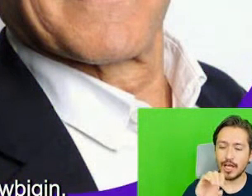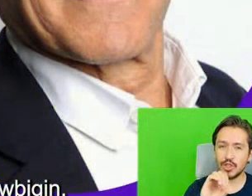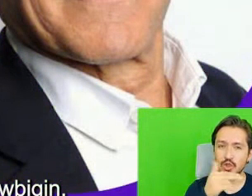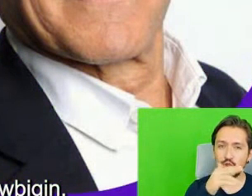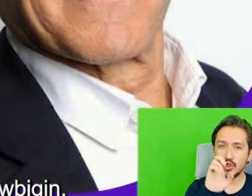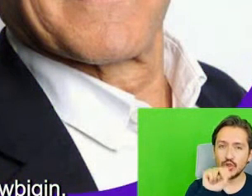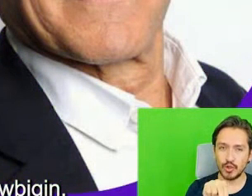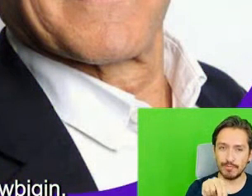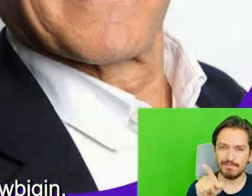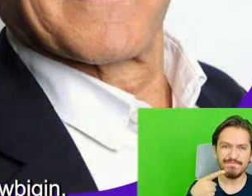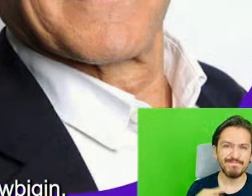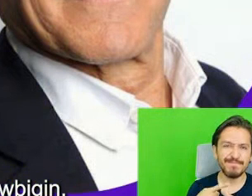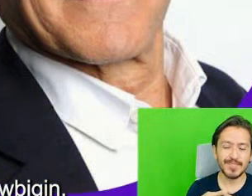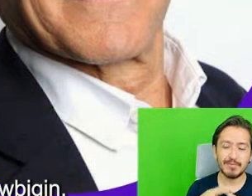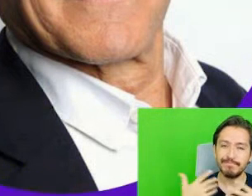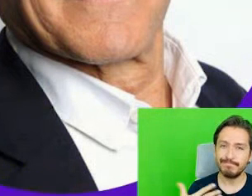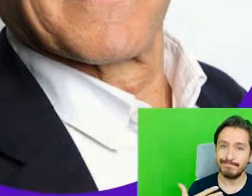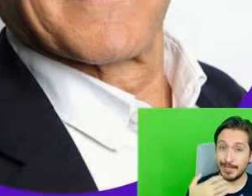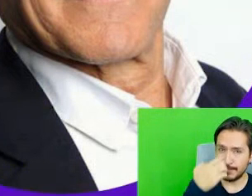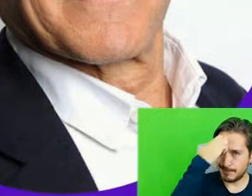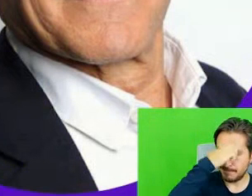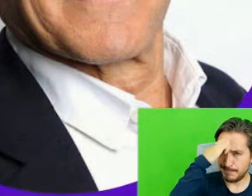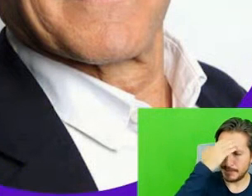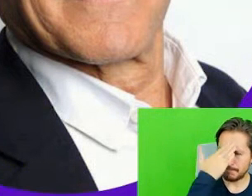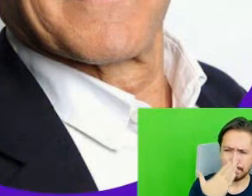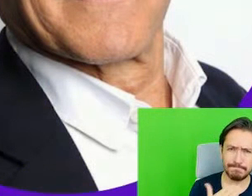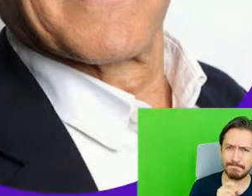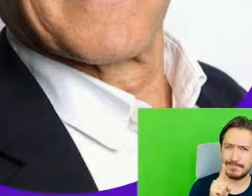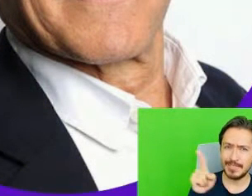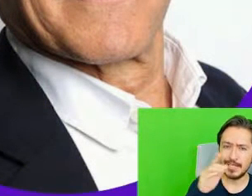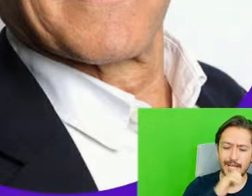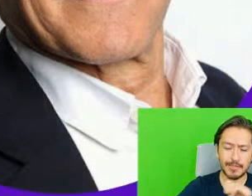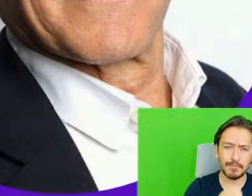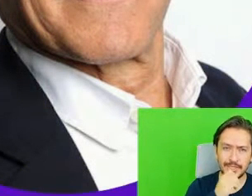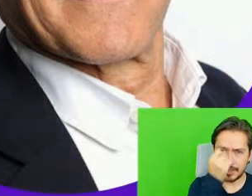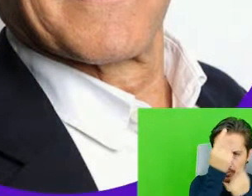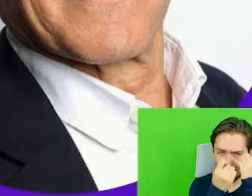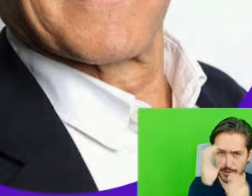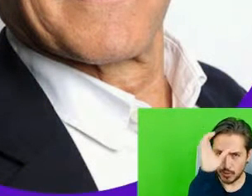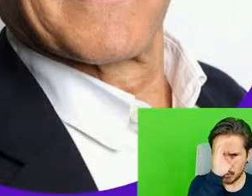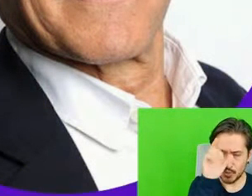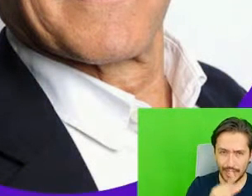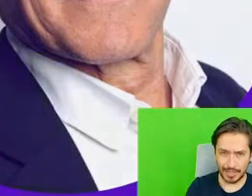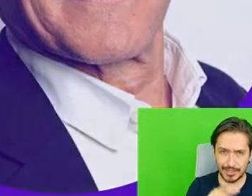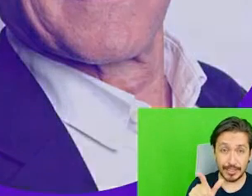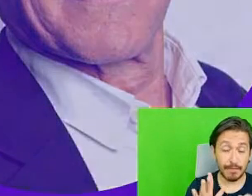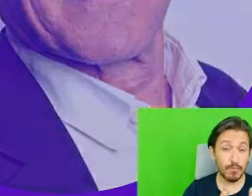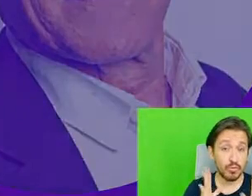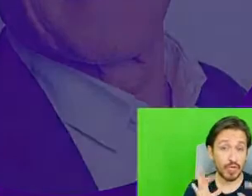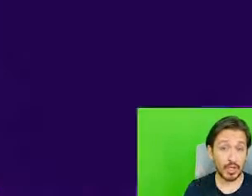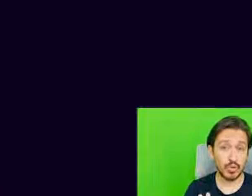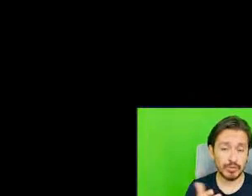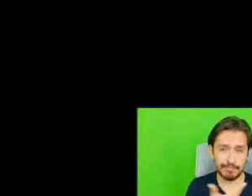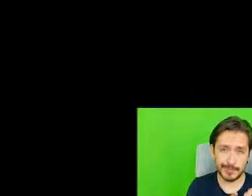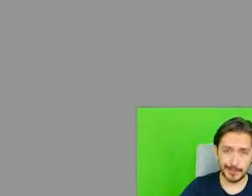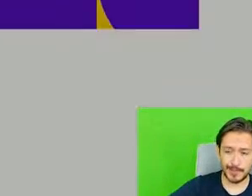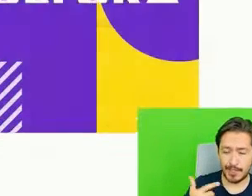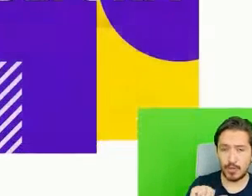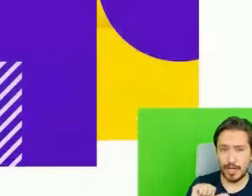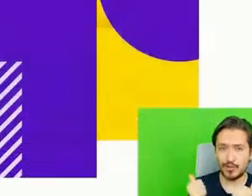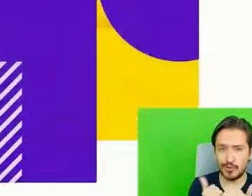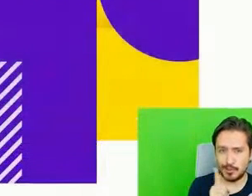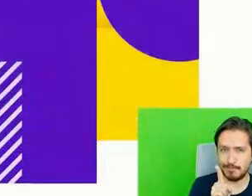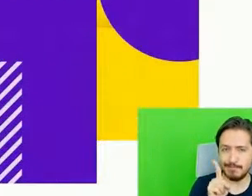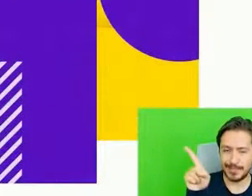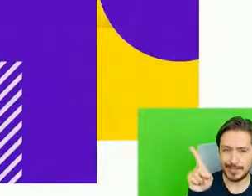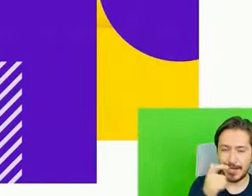Newbegin, uno de los mayores expertos en industrias creativas en el Reino Unido y fundador y presidente de Creative England, quien